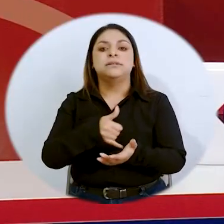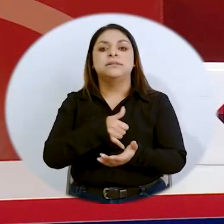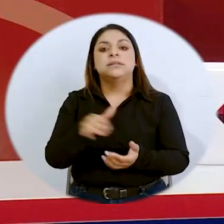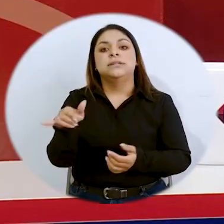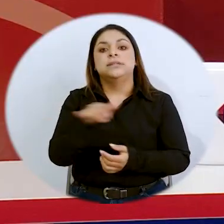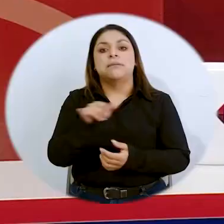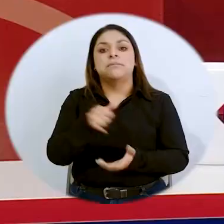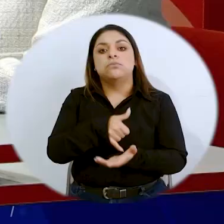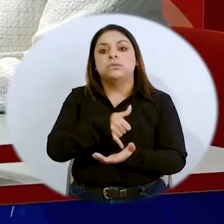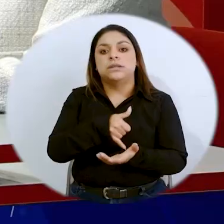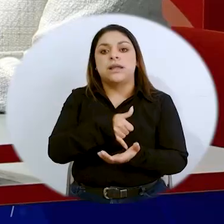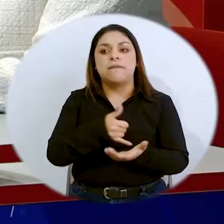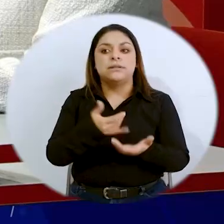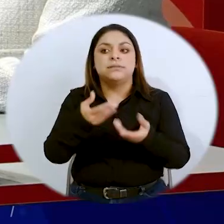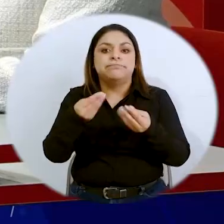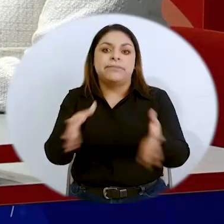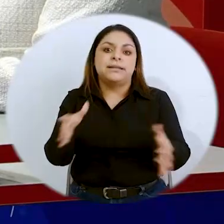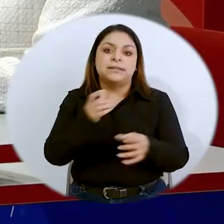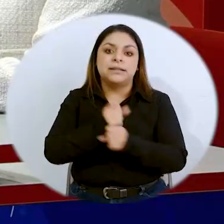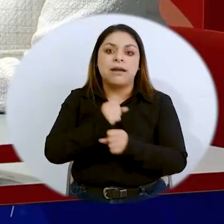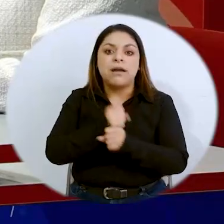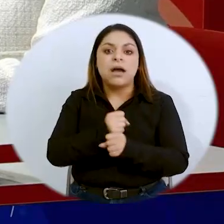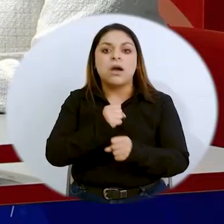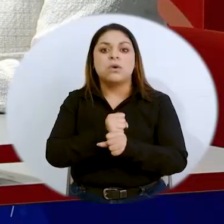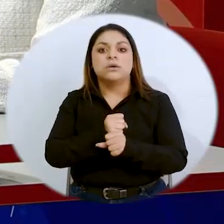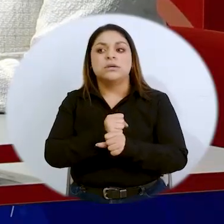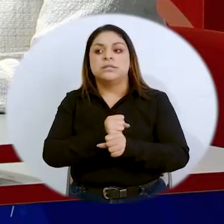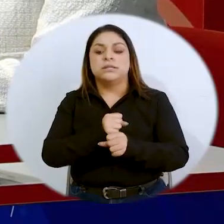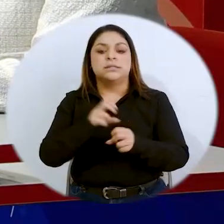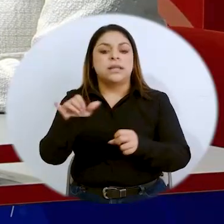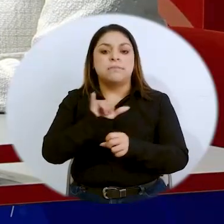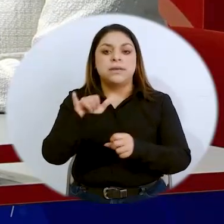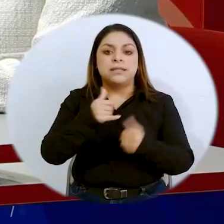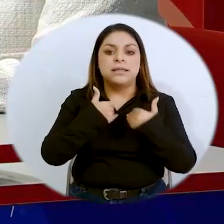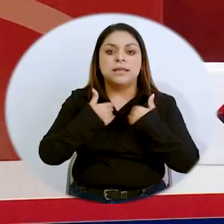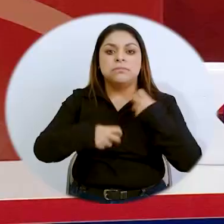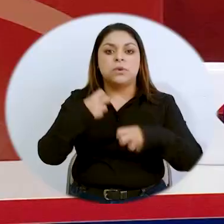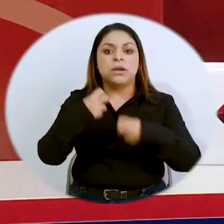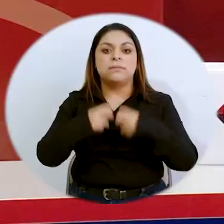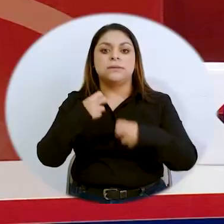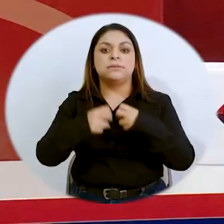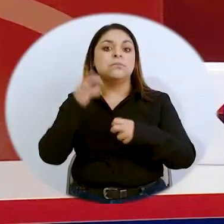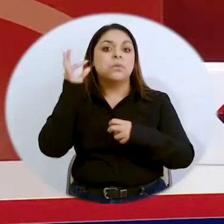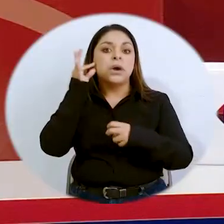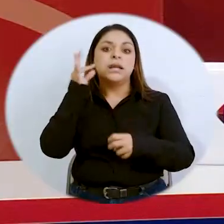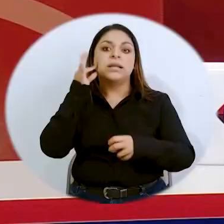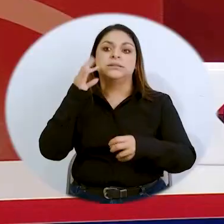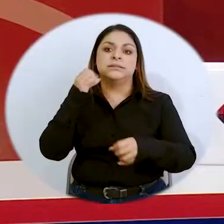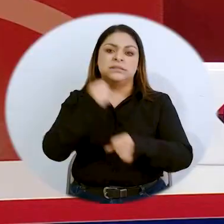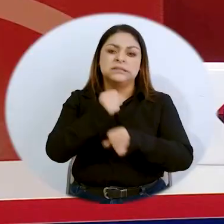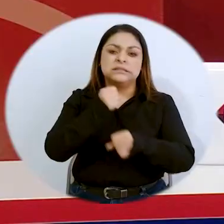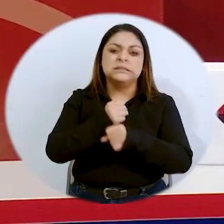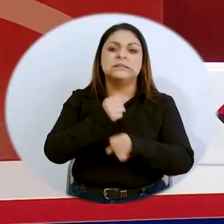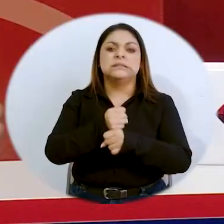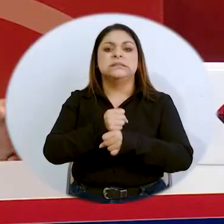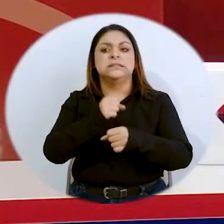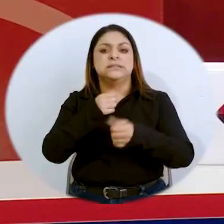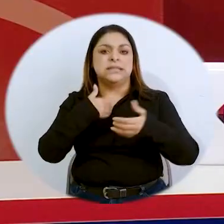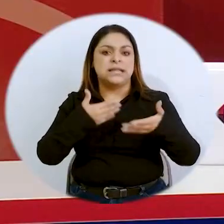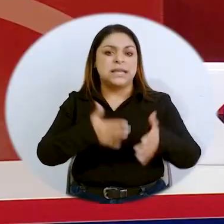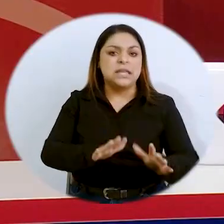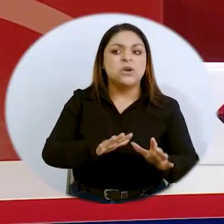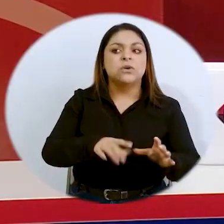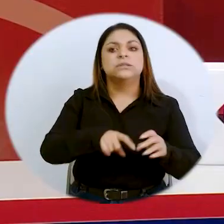vulnerables y más vulnerables en el sentido de perder el trabajo. También tienen problemas de que las mujeres se insertan en el mercado laboral, tienen hijos,